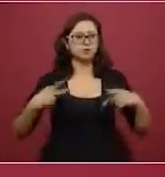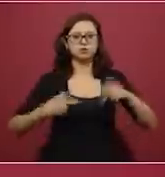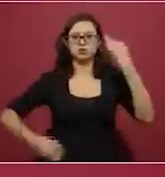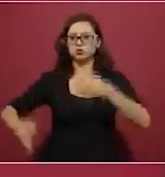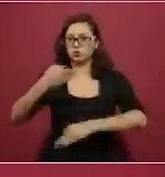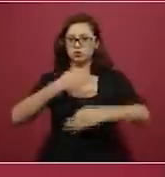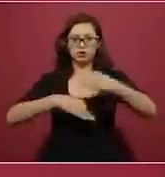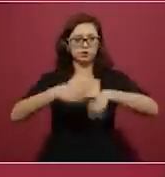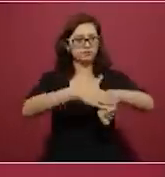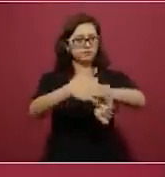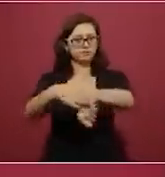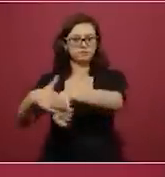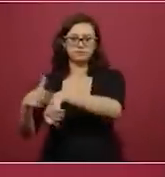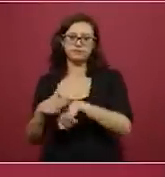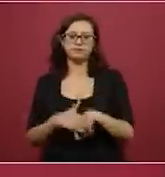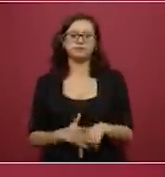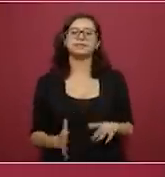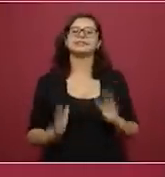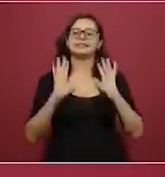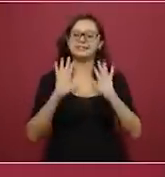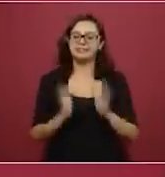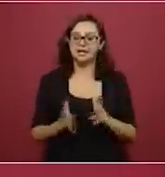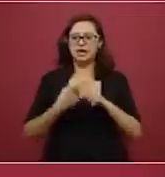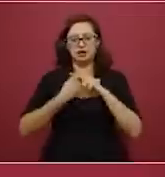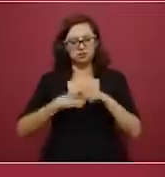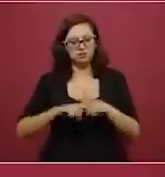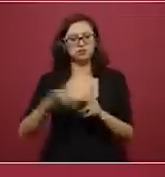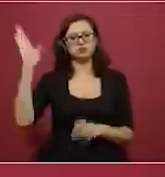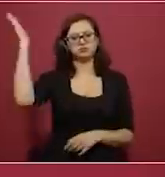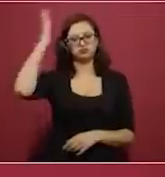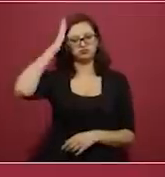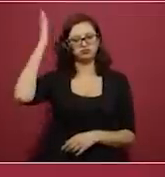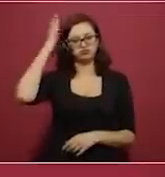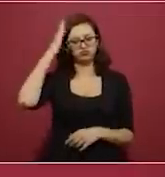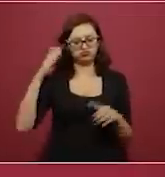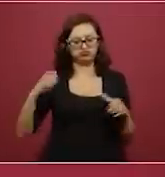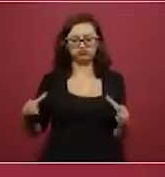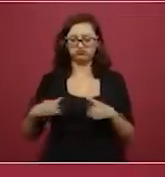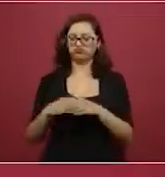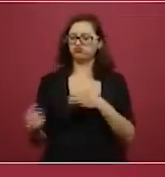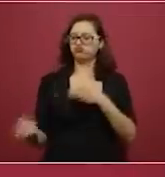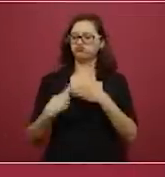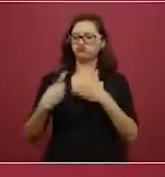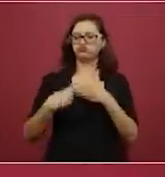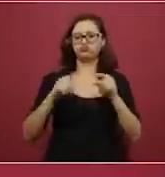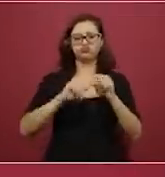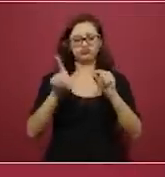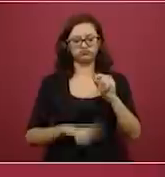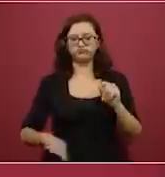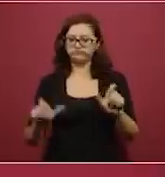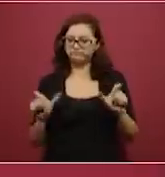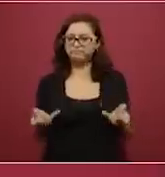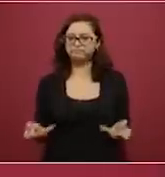ya hay mando para la guardia nacional